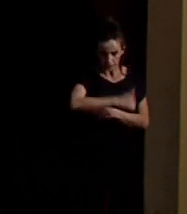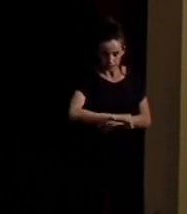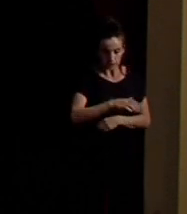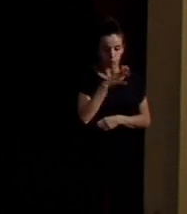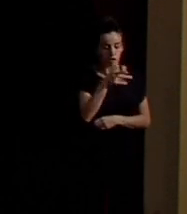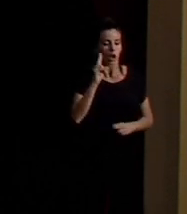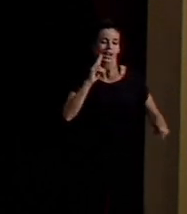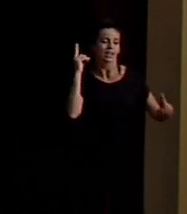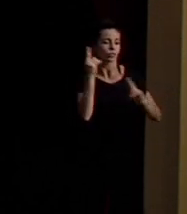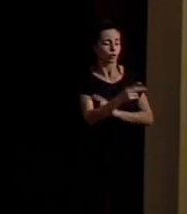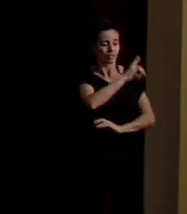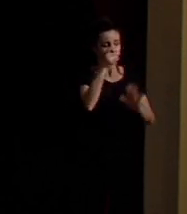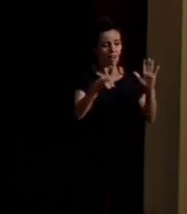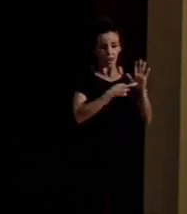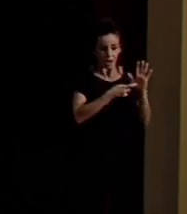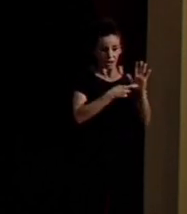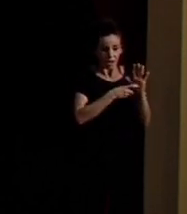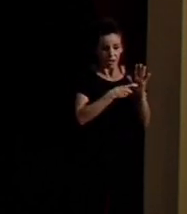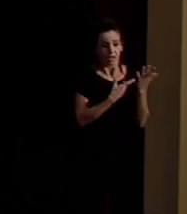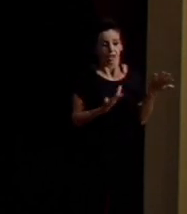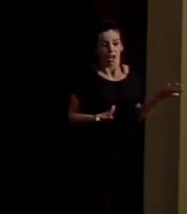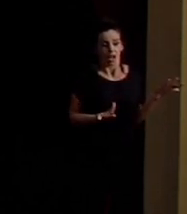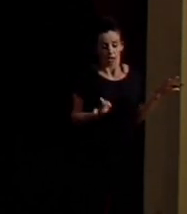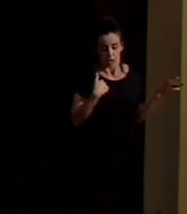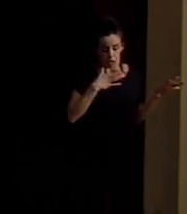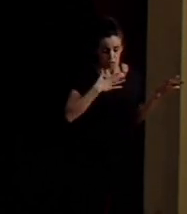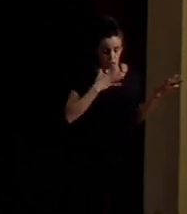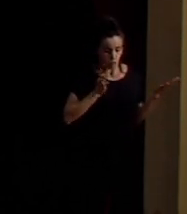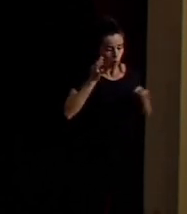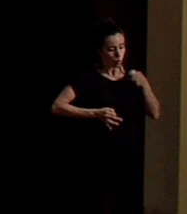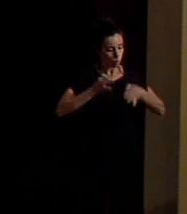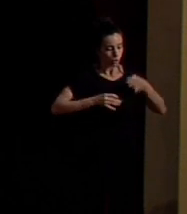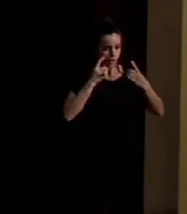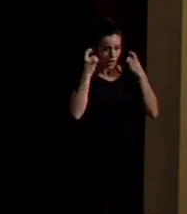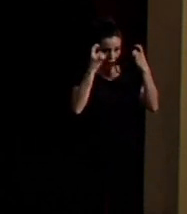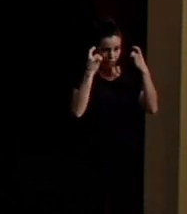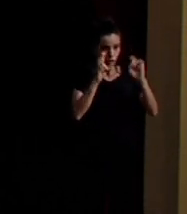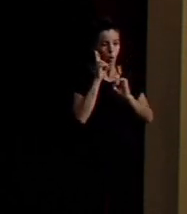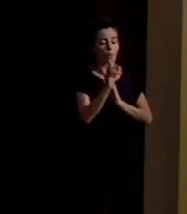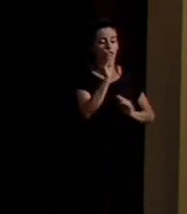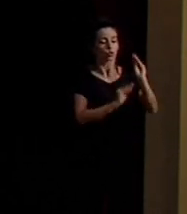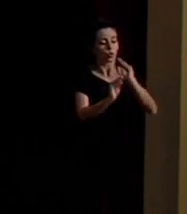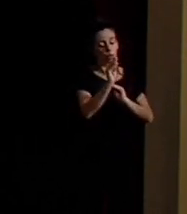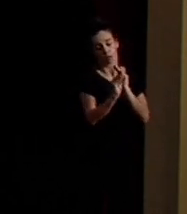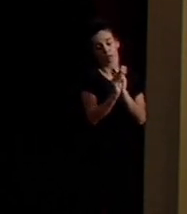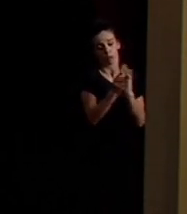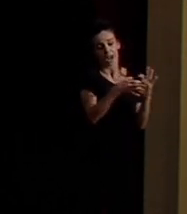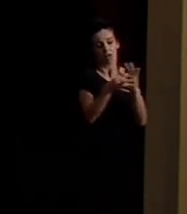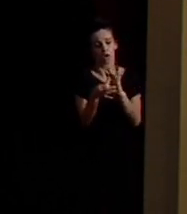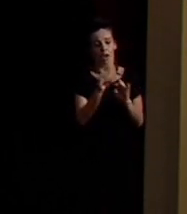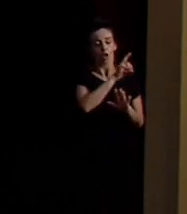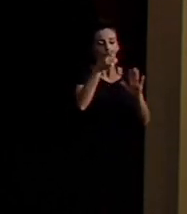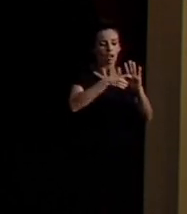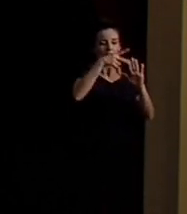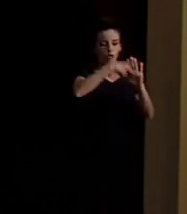respuesta legal, ya que soy jurista y por lo tanto trato de enfocar las soluciones desde el punto de vista de las normas, pues creo que